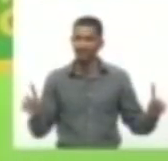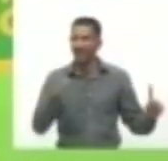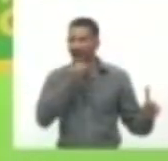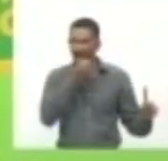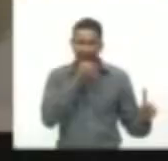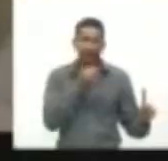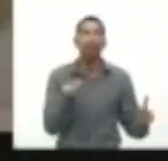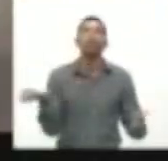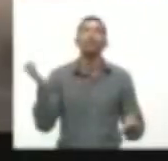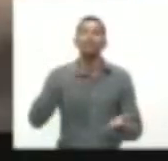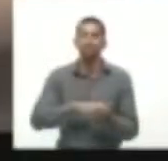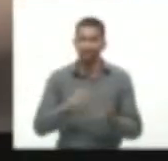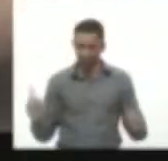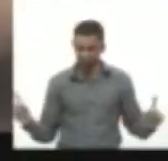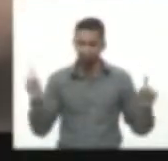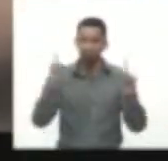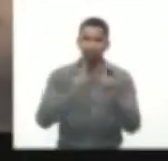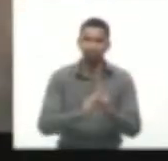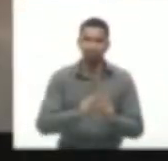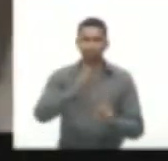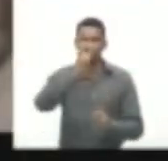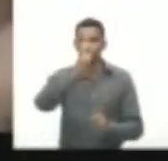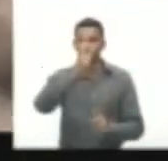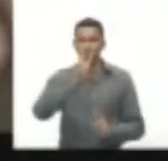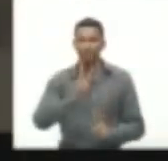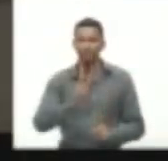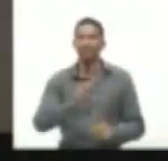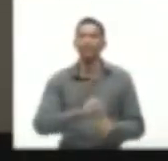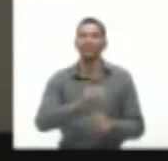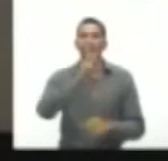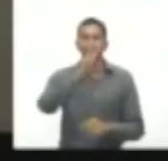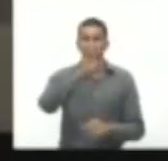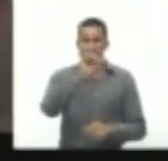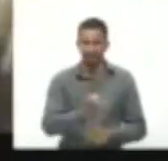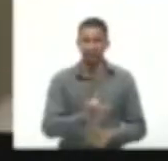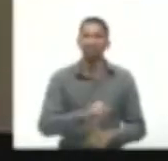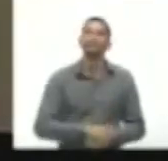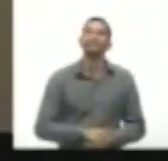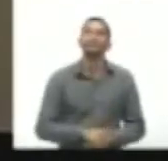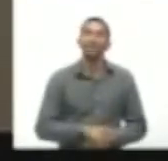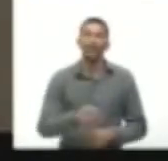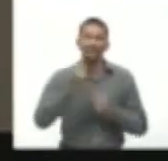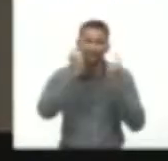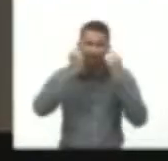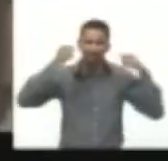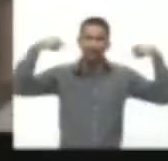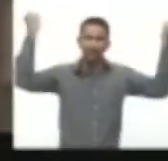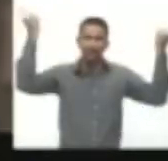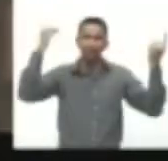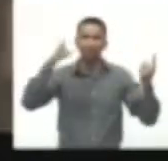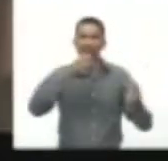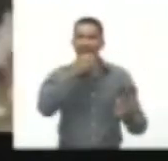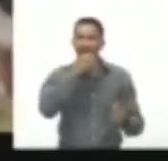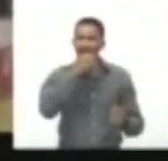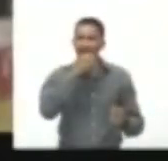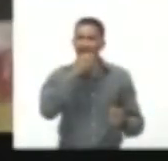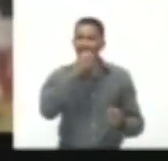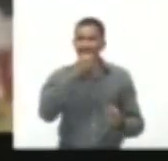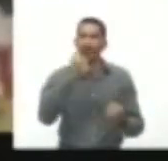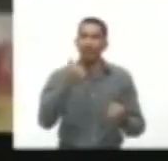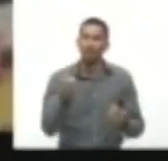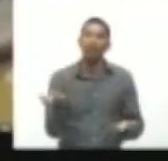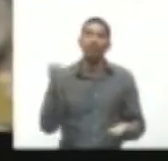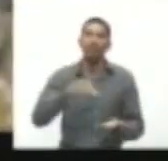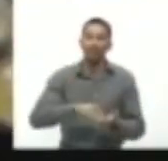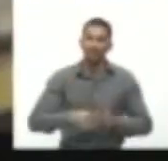unirse. El dúo reggaetonero Wisin y Yandel, uno de los más famosos durante los primeros años del género musical, volvió a